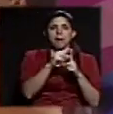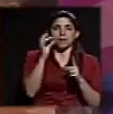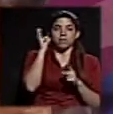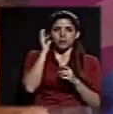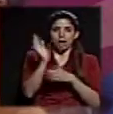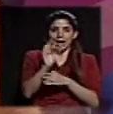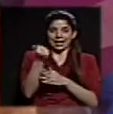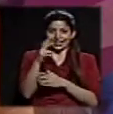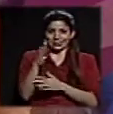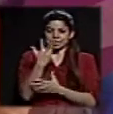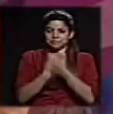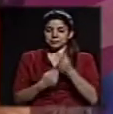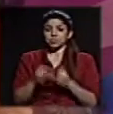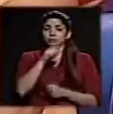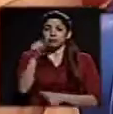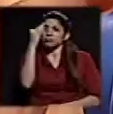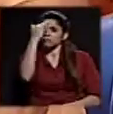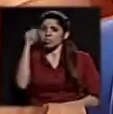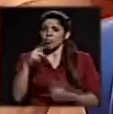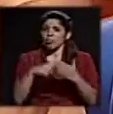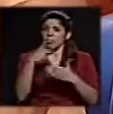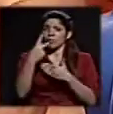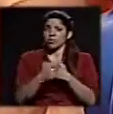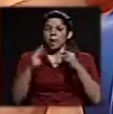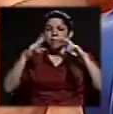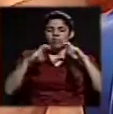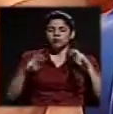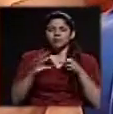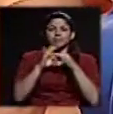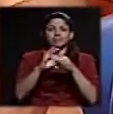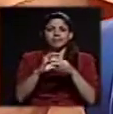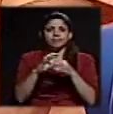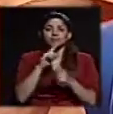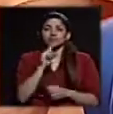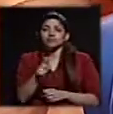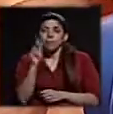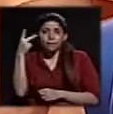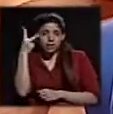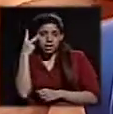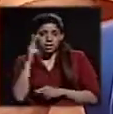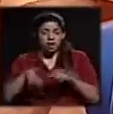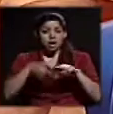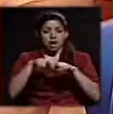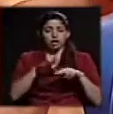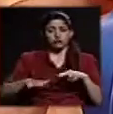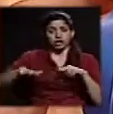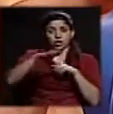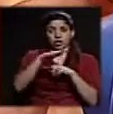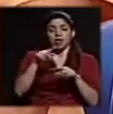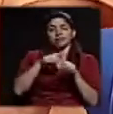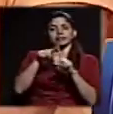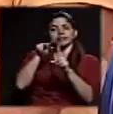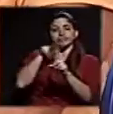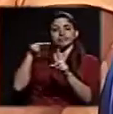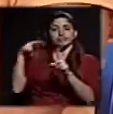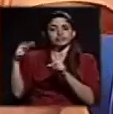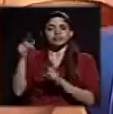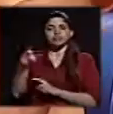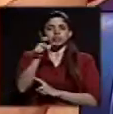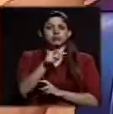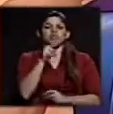15. Como ustedes saben, este es un programa de análisis de la realidad política nacional desde diversas miradas